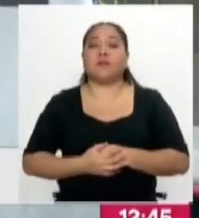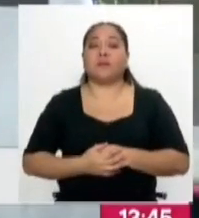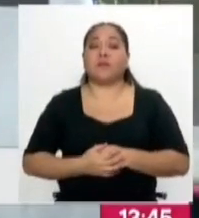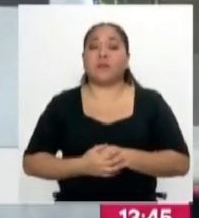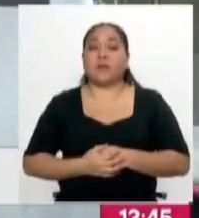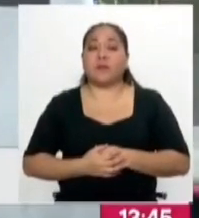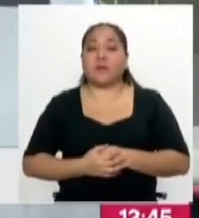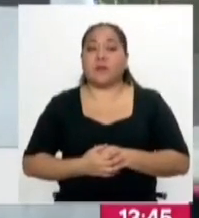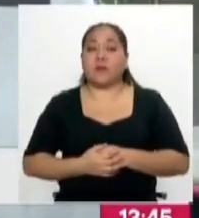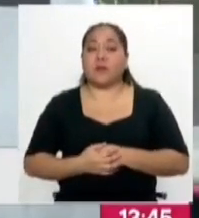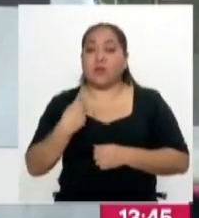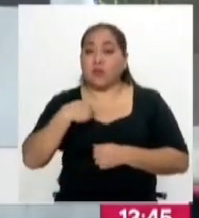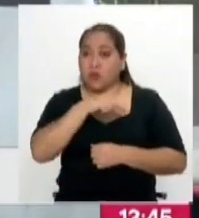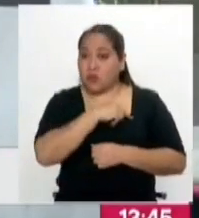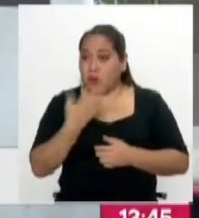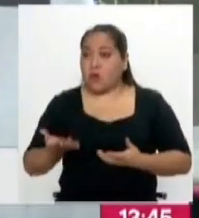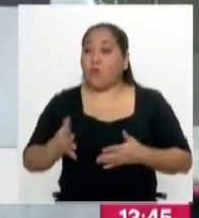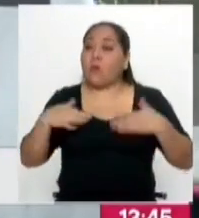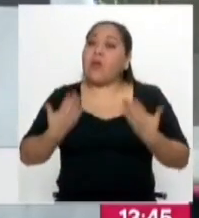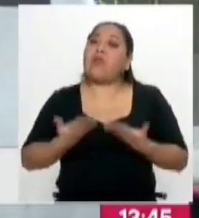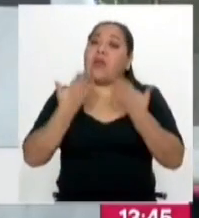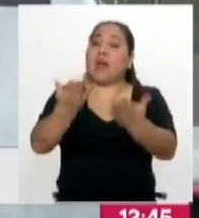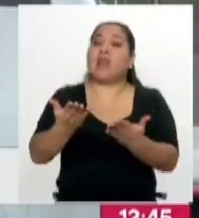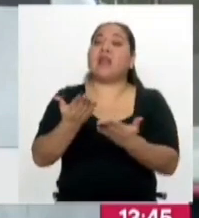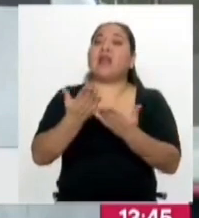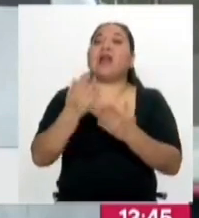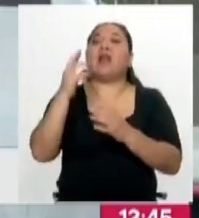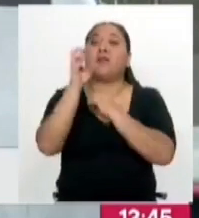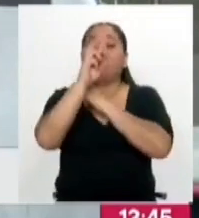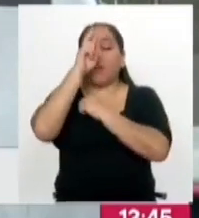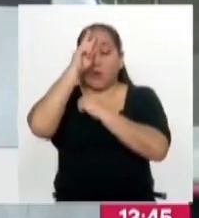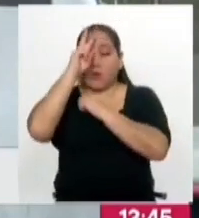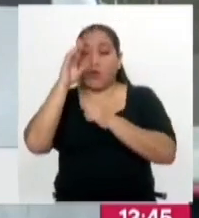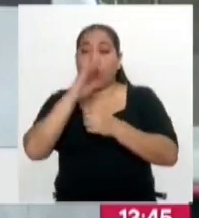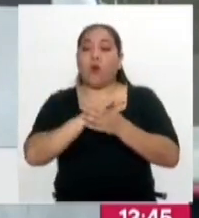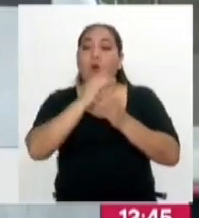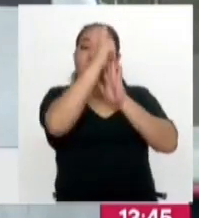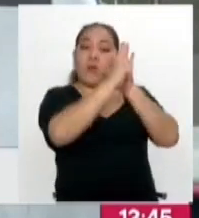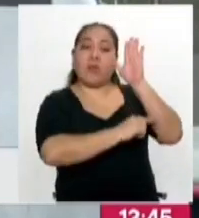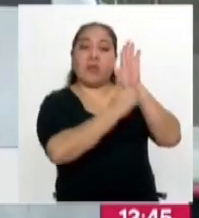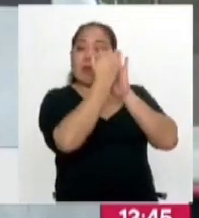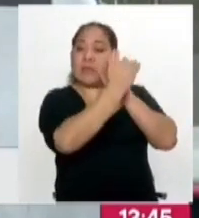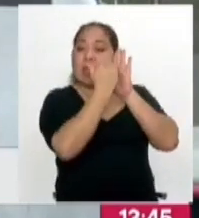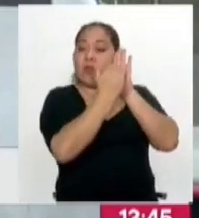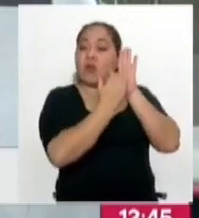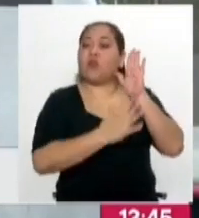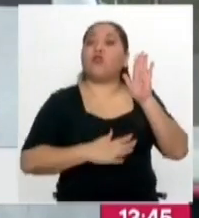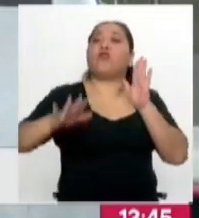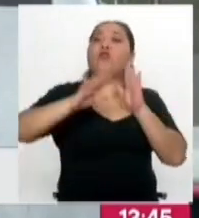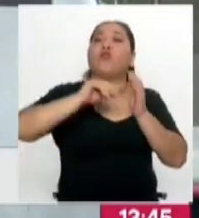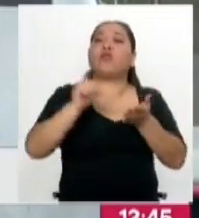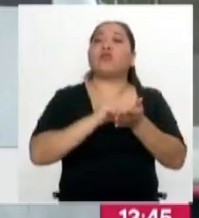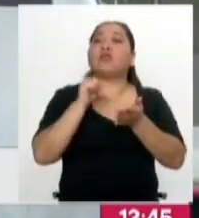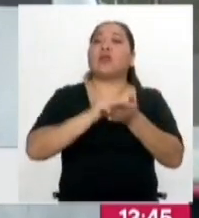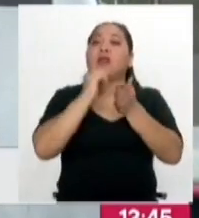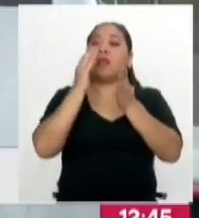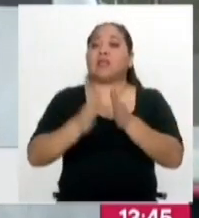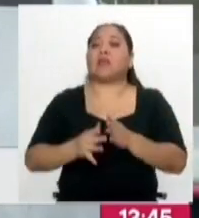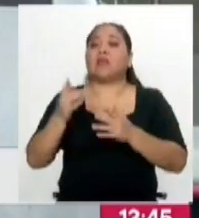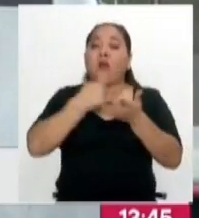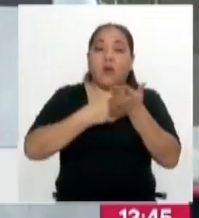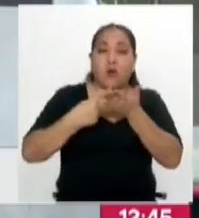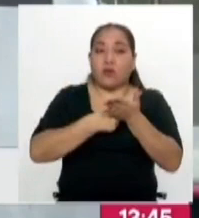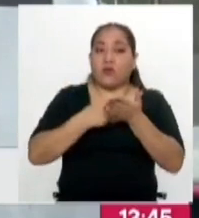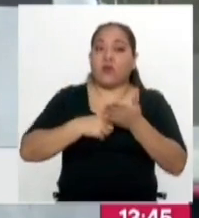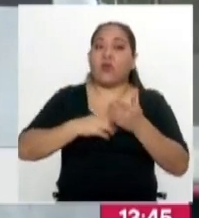Descanse en nosotros poder darle al Perú un padrón nacional de todos los artistas. Y aquí habrá una coordinación directa con